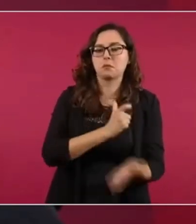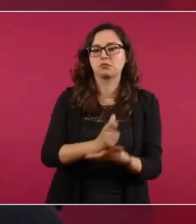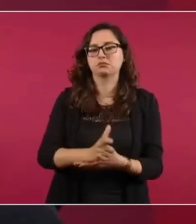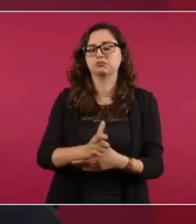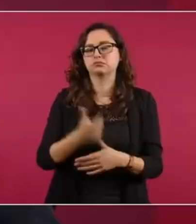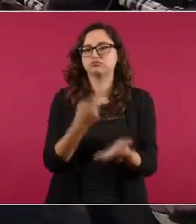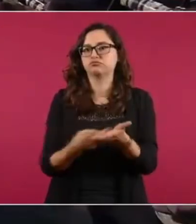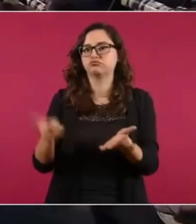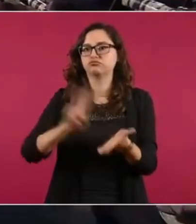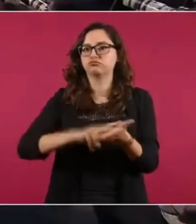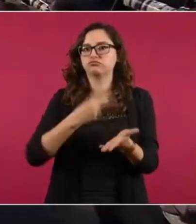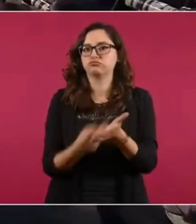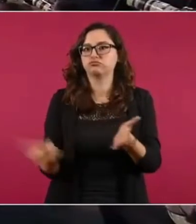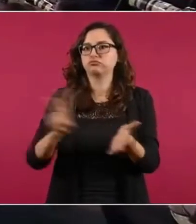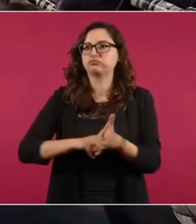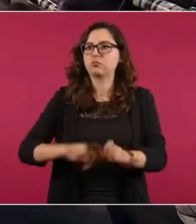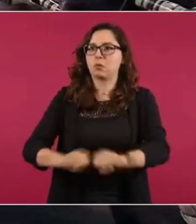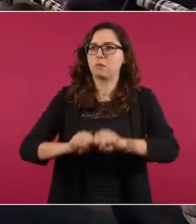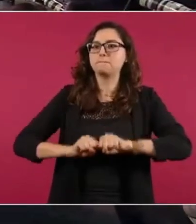y está demostrado